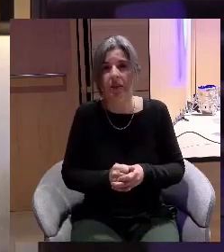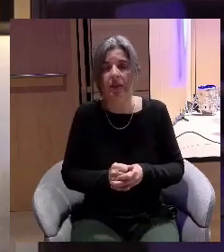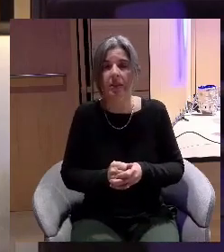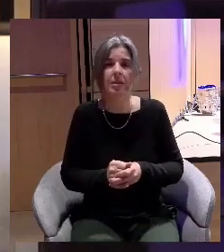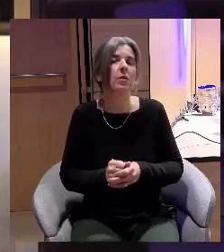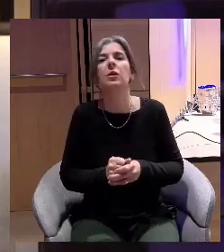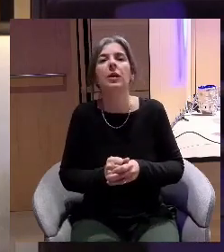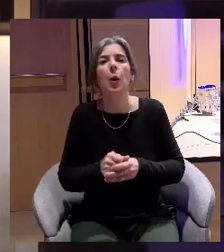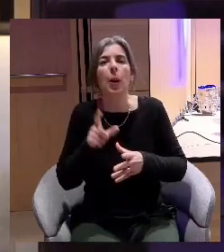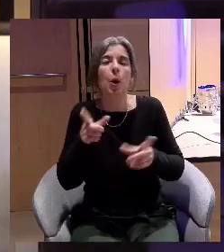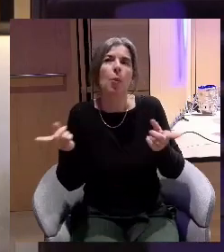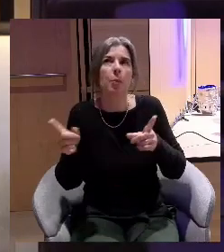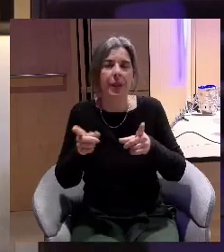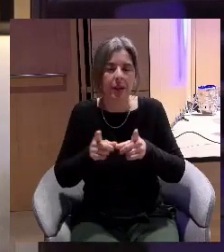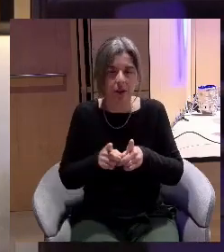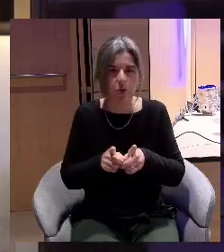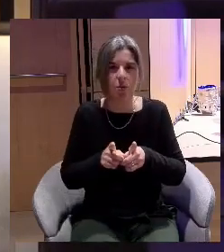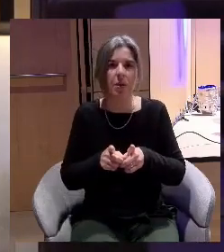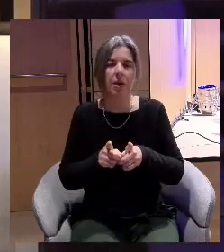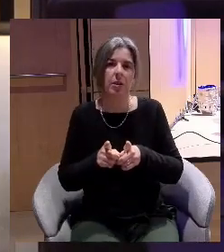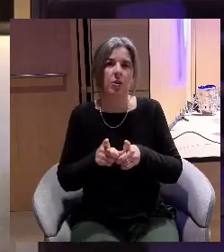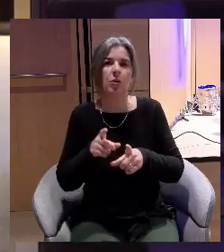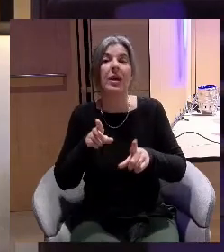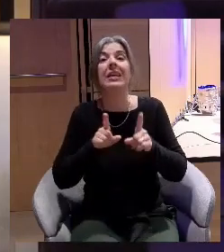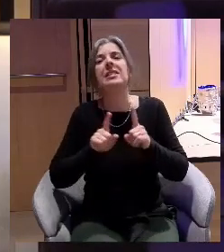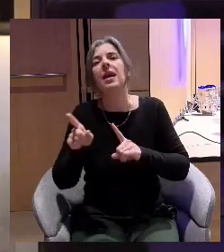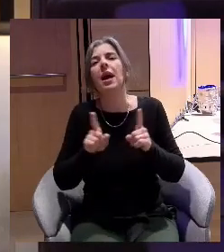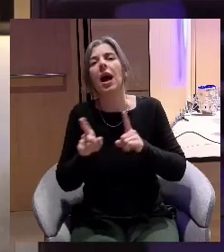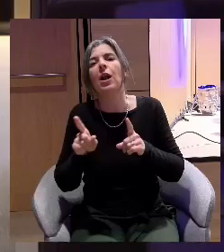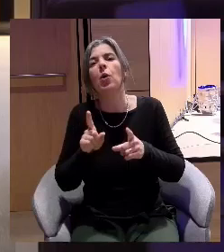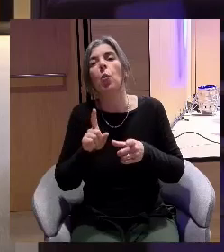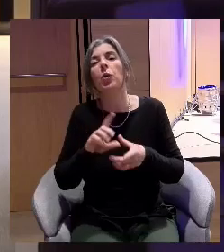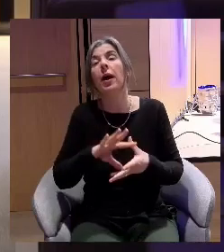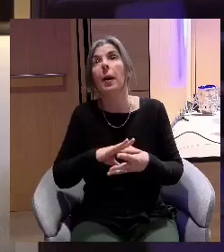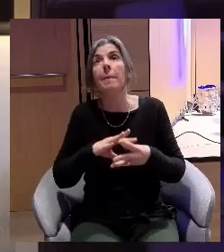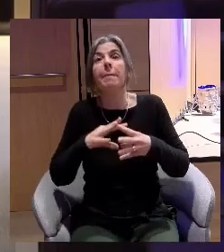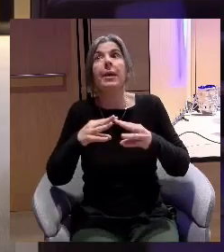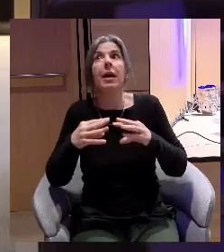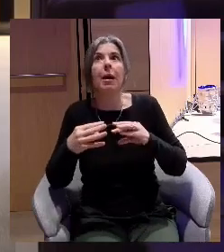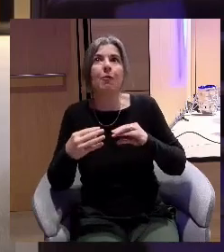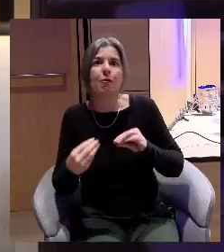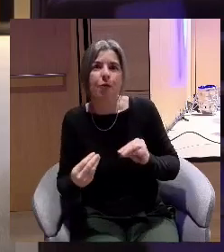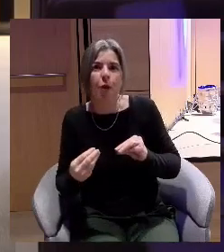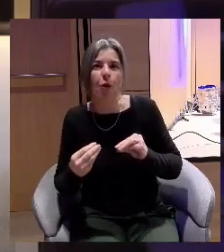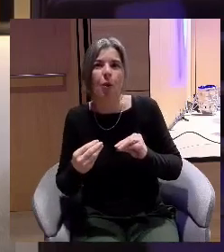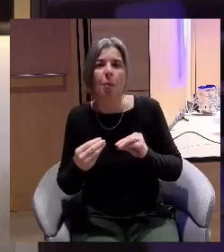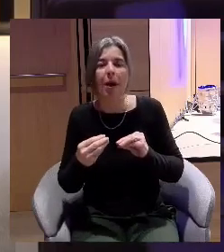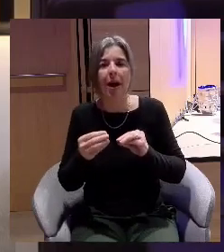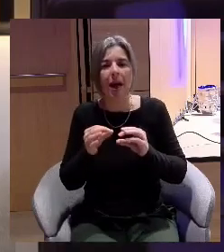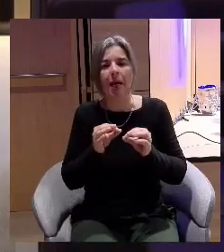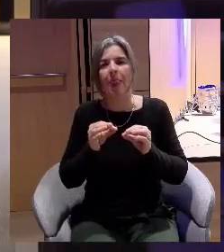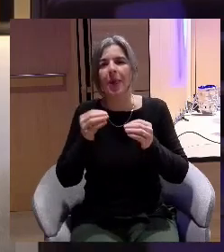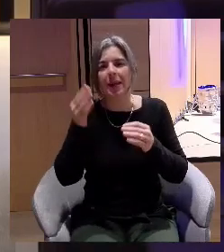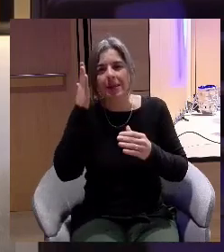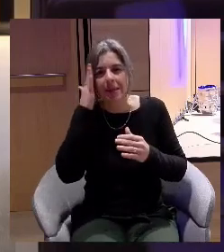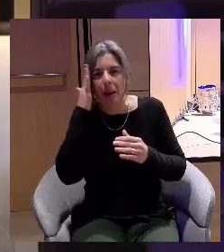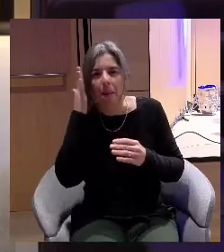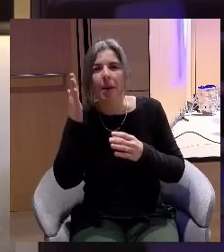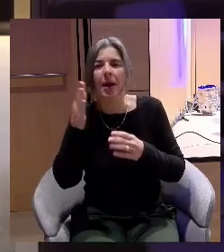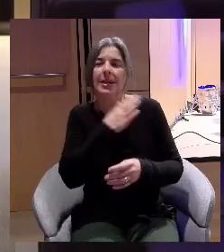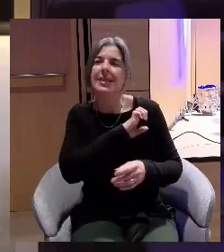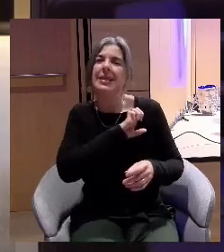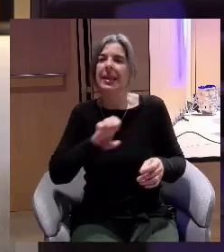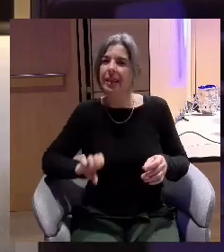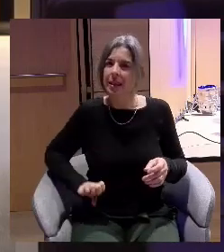resumen es saber si es que hay alguna forma de medir si el Estado o la inversión estatal está